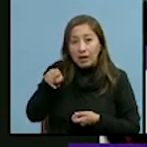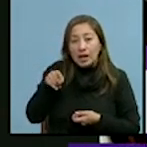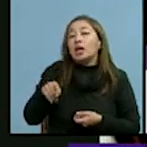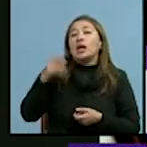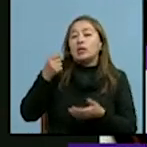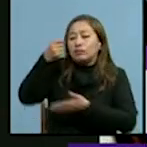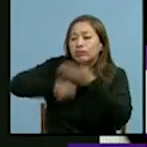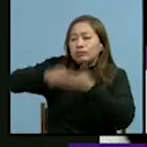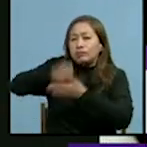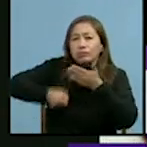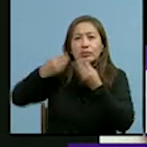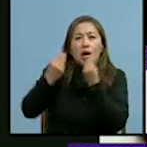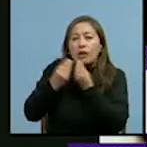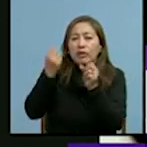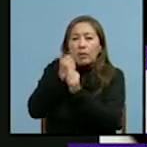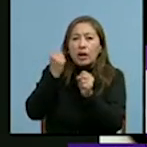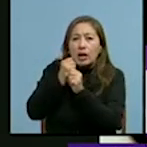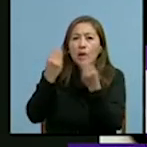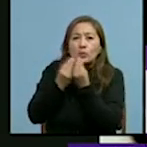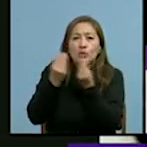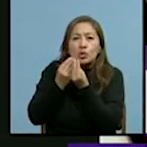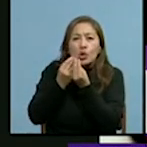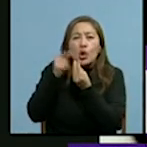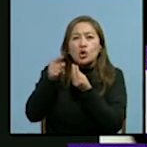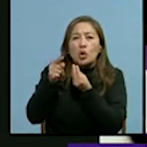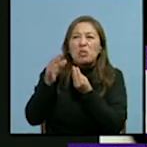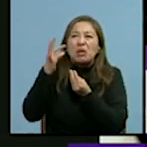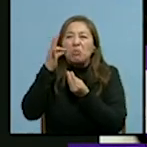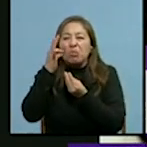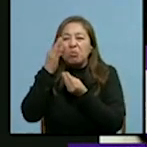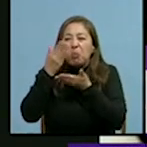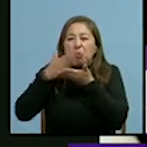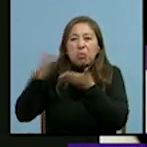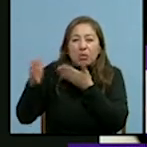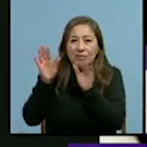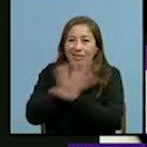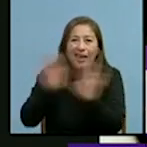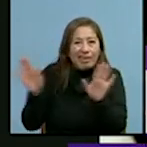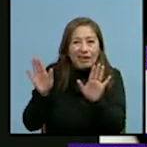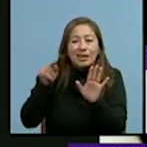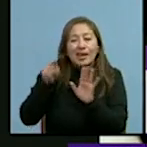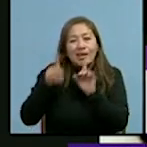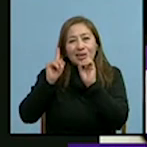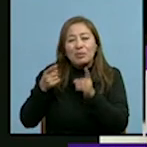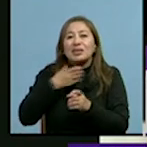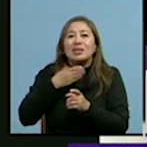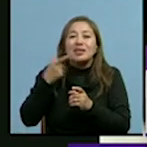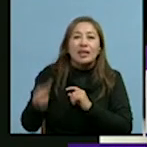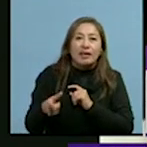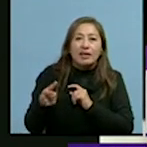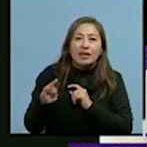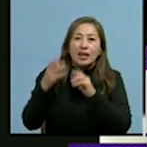tiene una lucha incansable por derrotar esa matriz racista y colonial de 500 años, pero también de derrotar la herencia